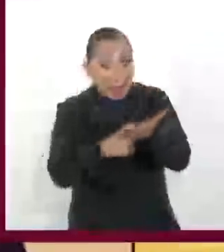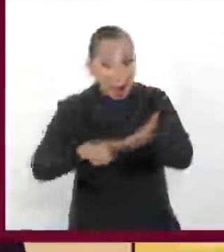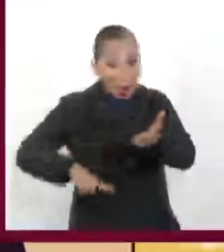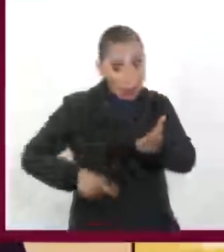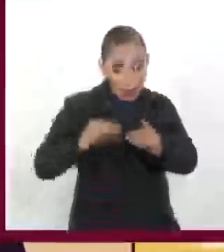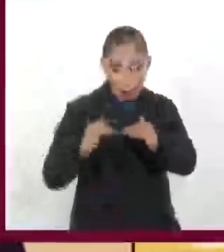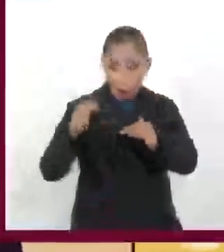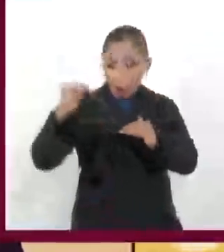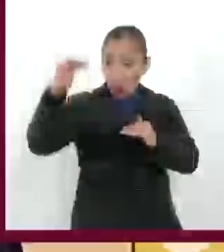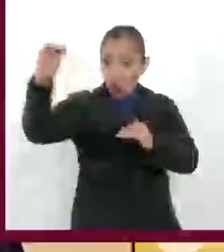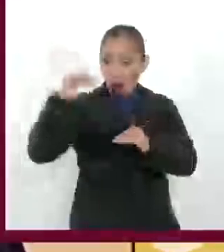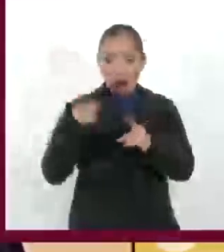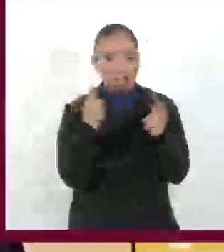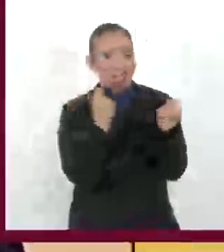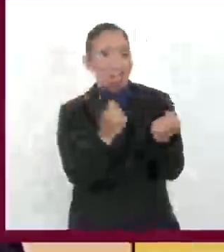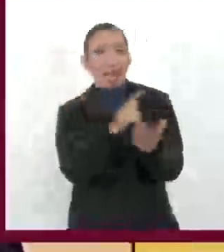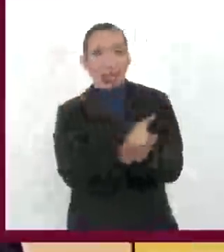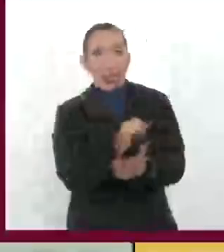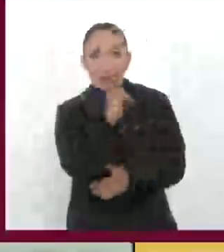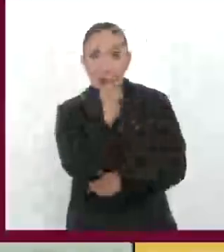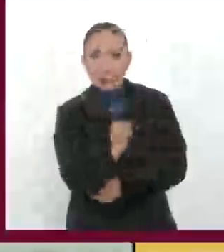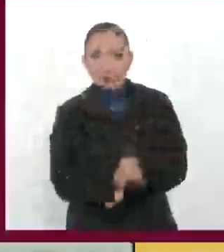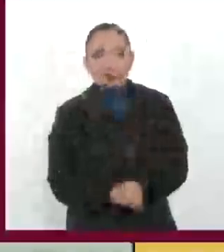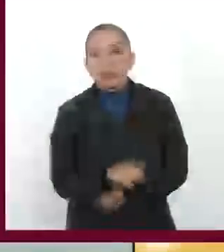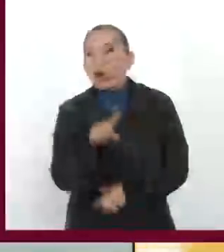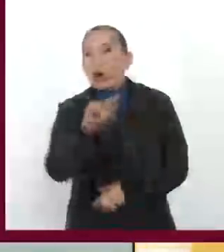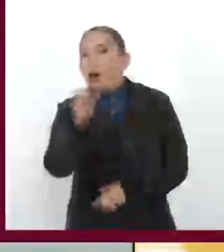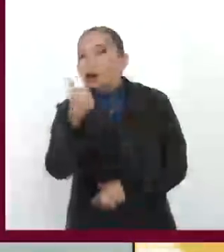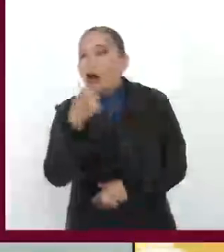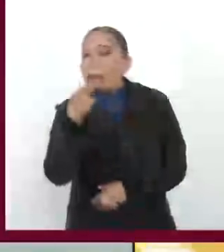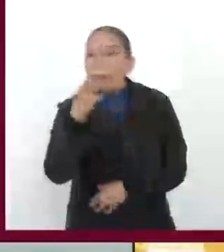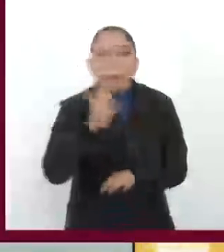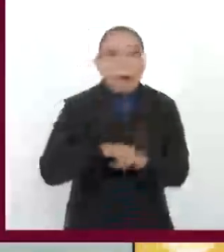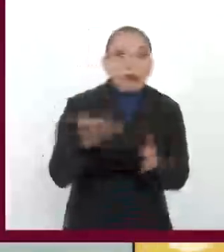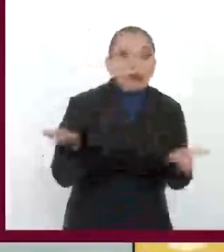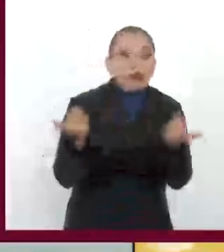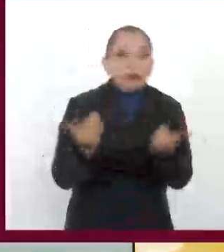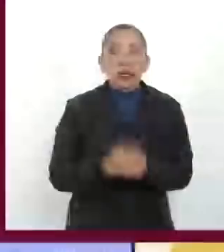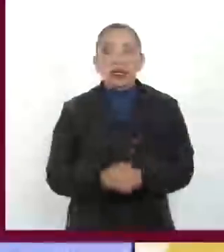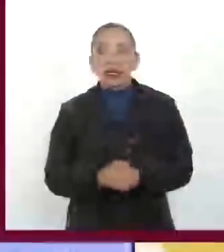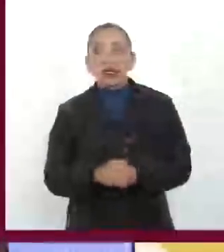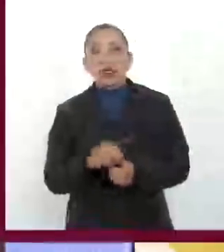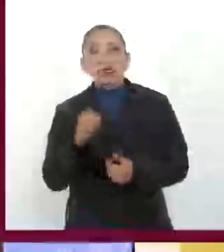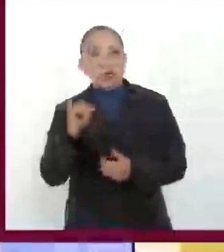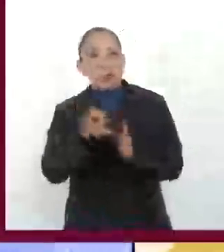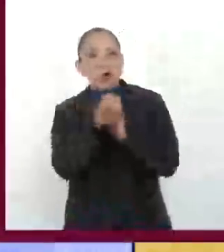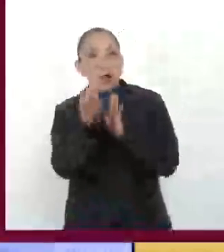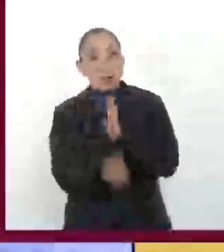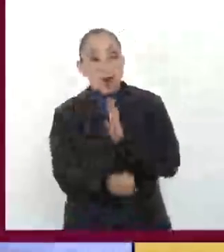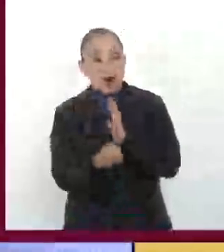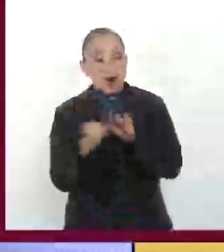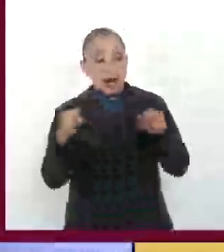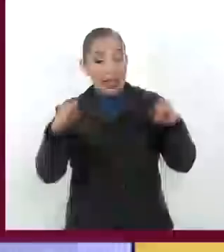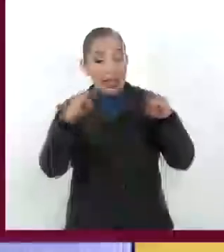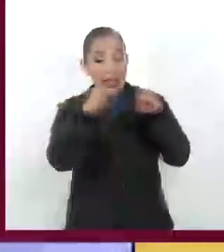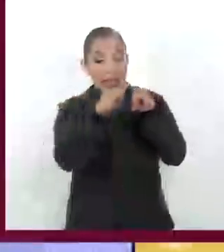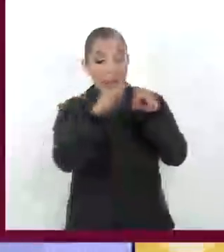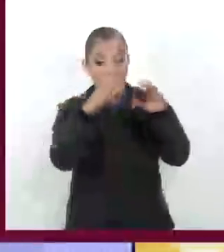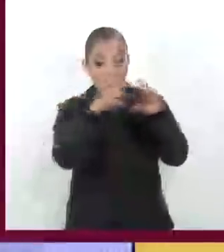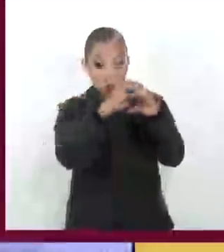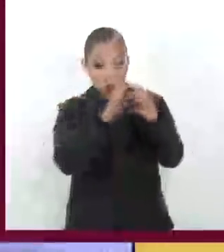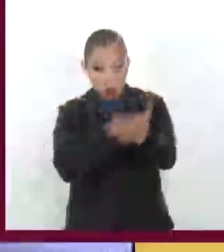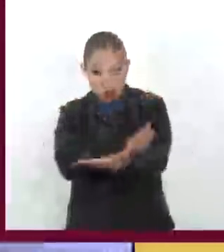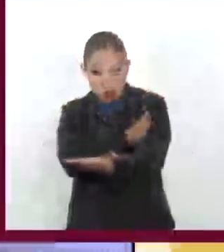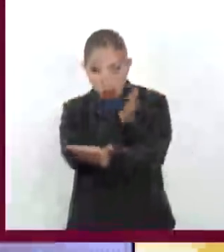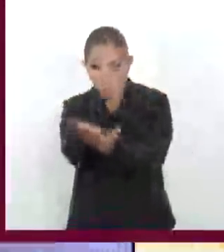servidores públicos está por encima de la ley. Muchas gracias. ¿A alguien le gustaría agregar algo? Si, por ejemplo, a las instituciones a las